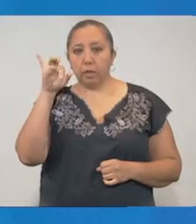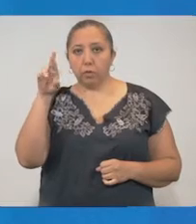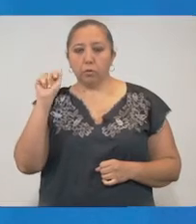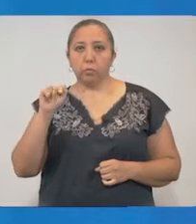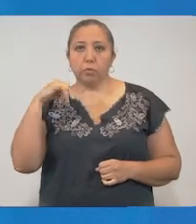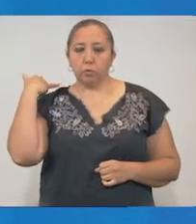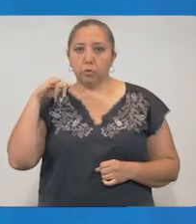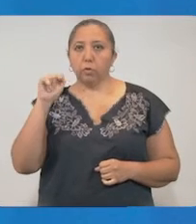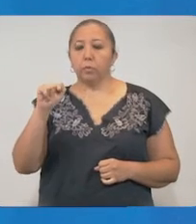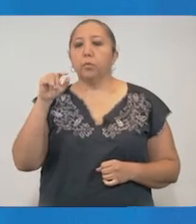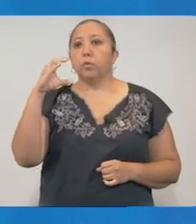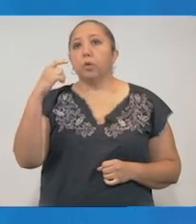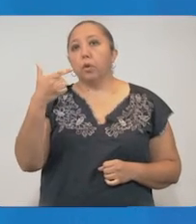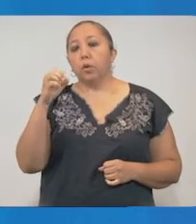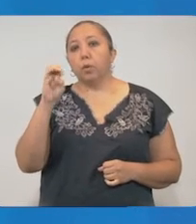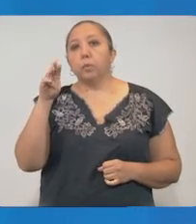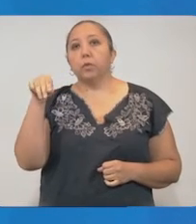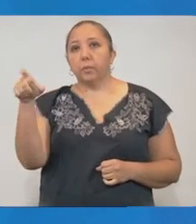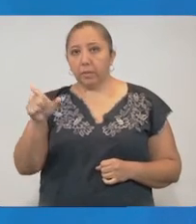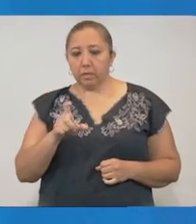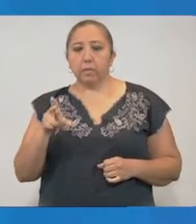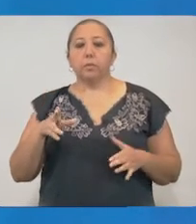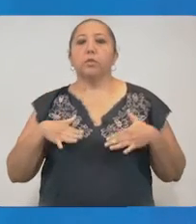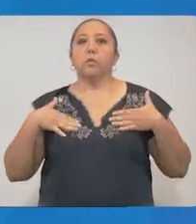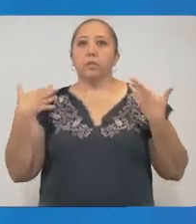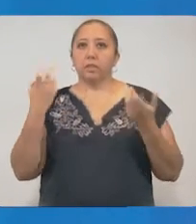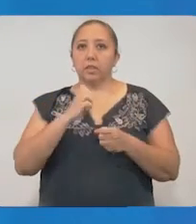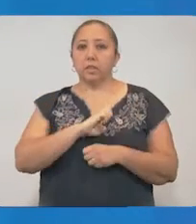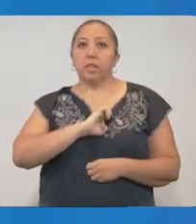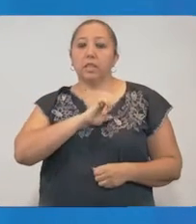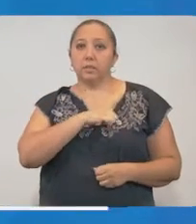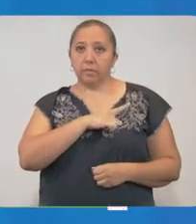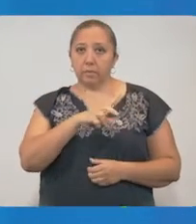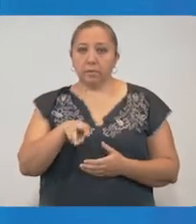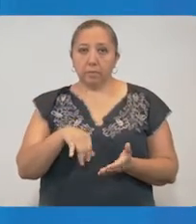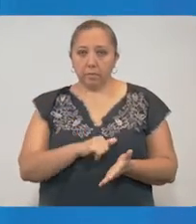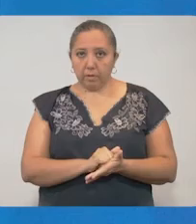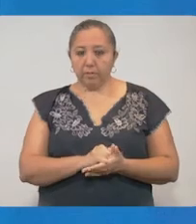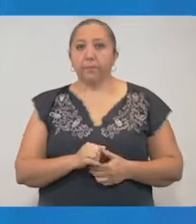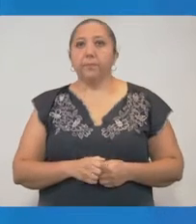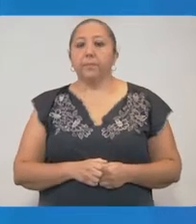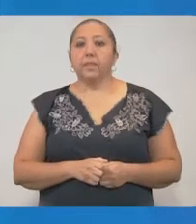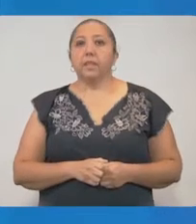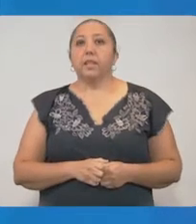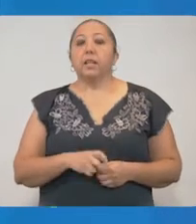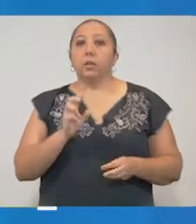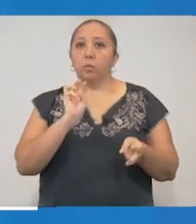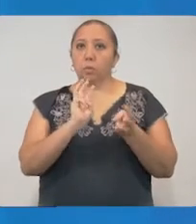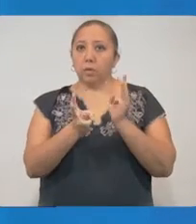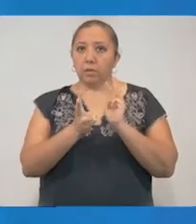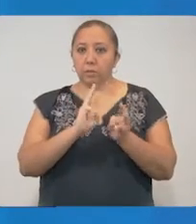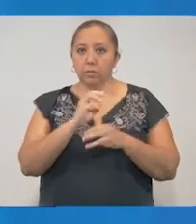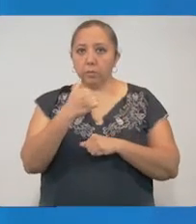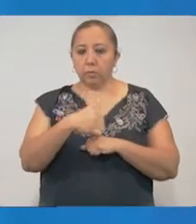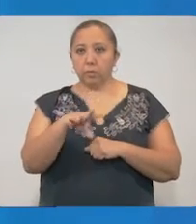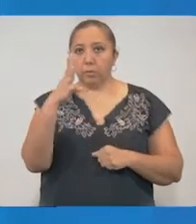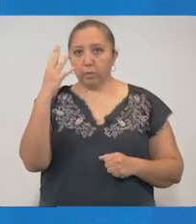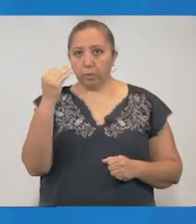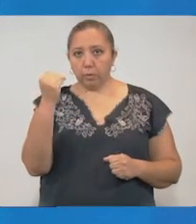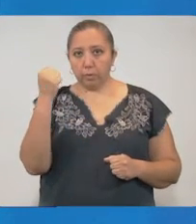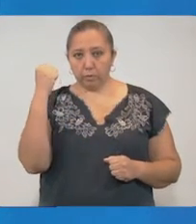.gov.mx también se ofrece información en maya y en español. El chat de WhatsApp en el número